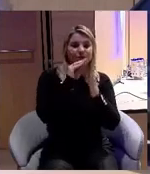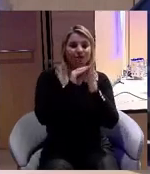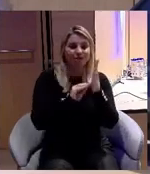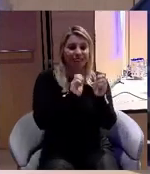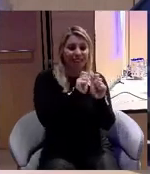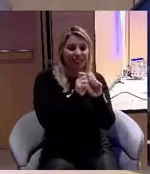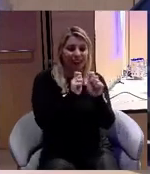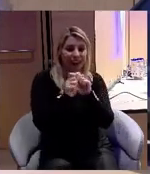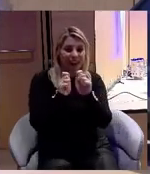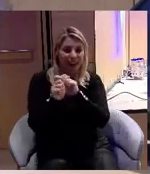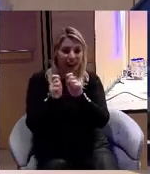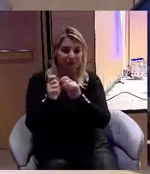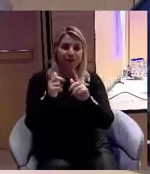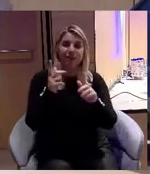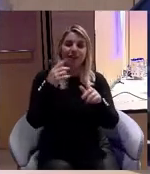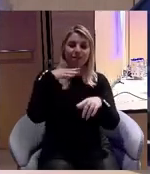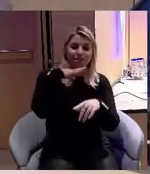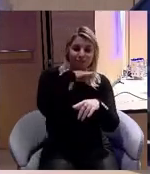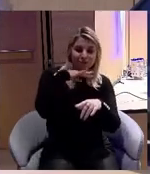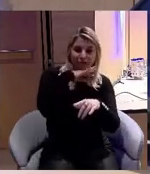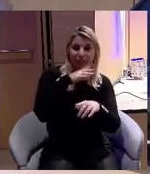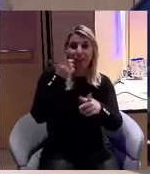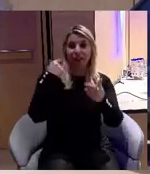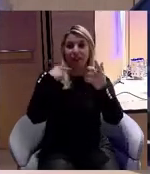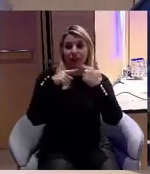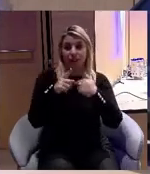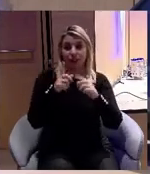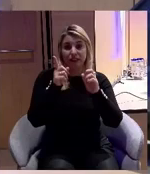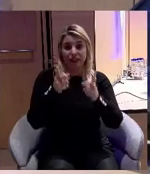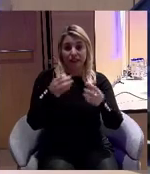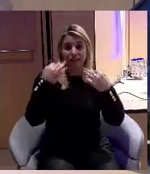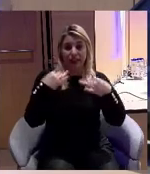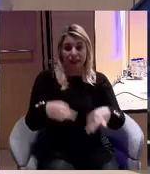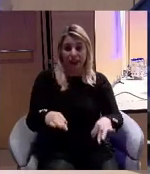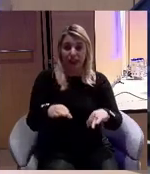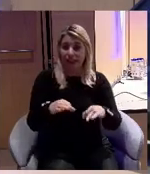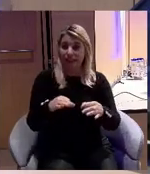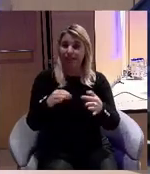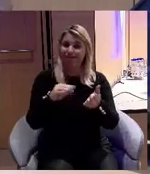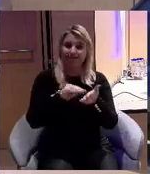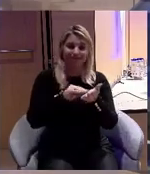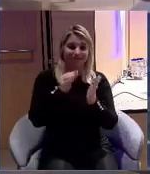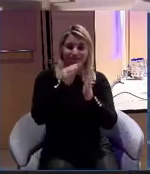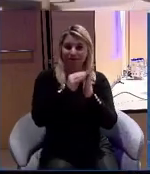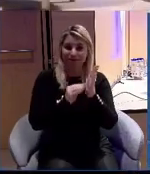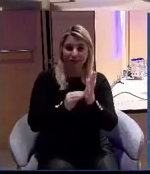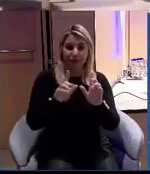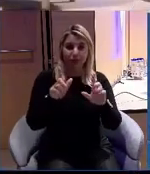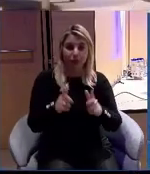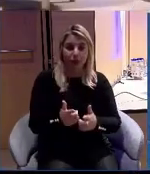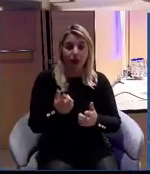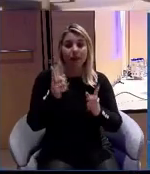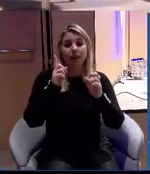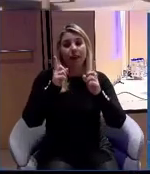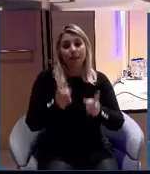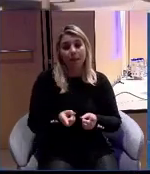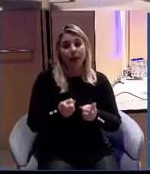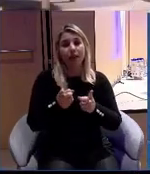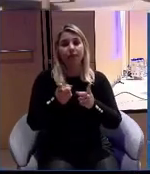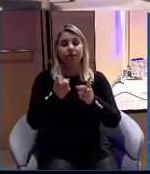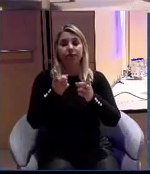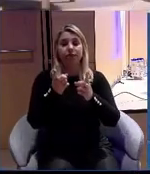brechas para poder acceder a esa información de forma amigable e incluso actores que tienen un una formación